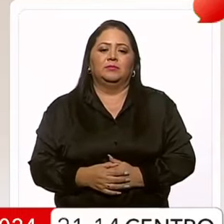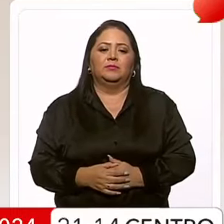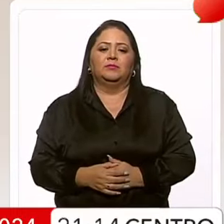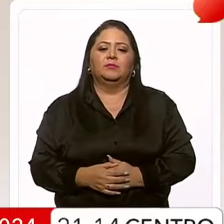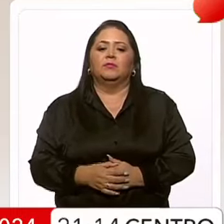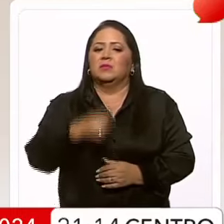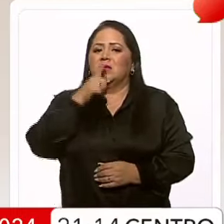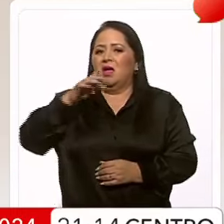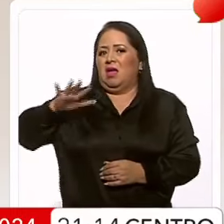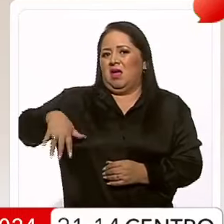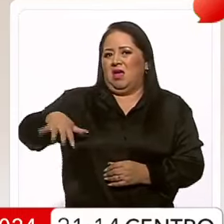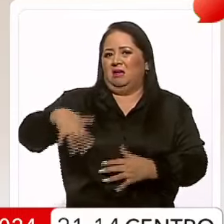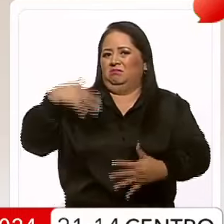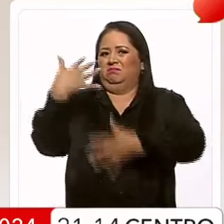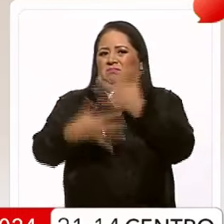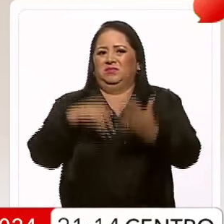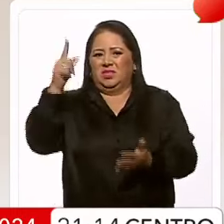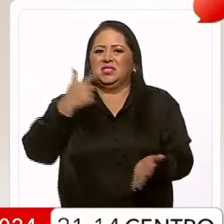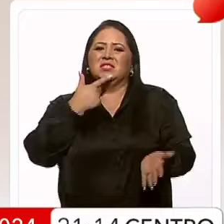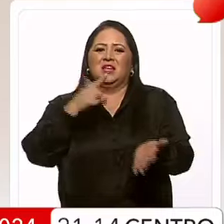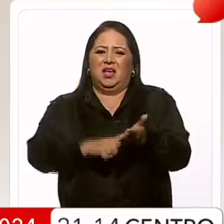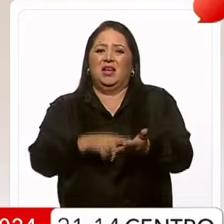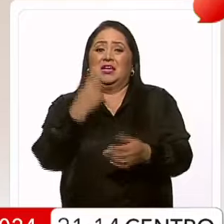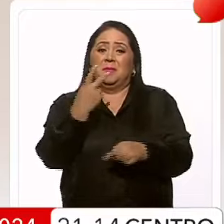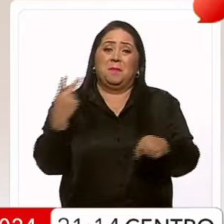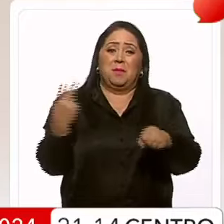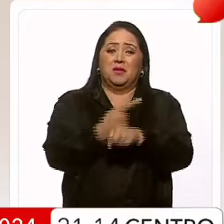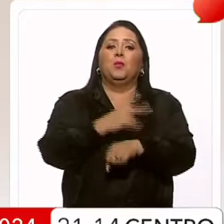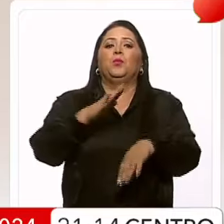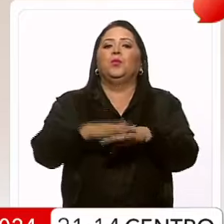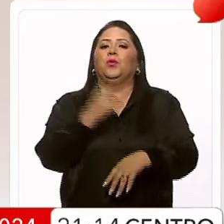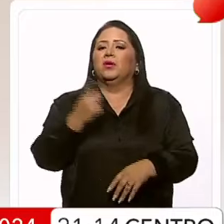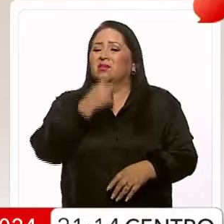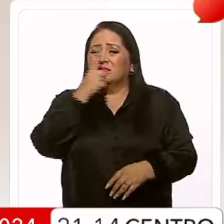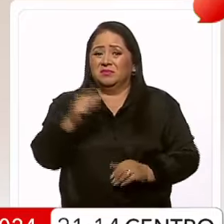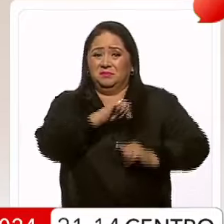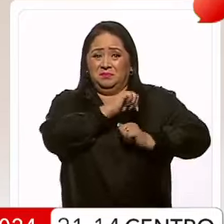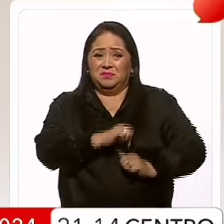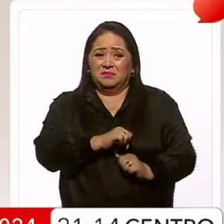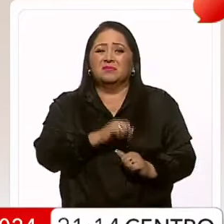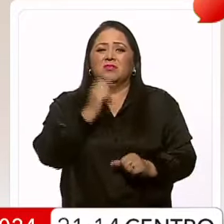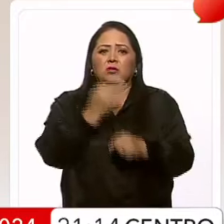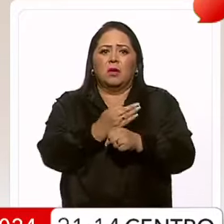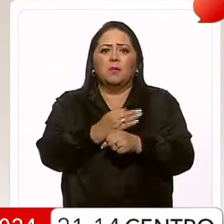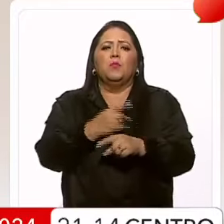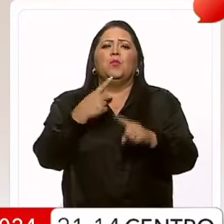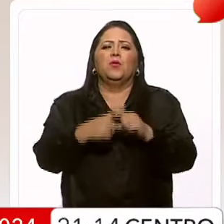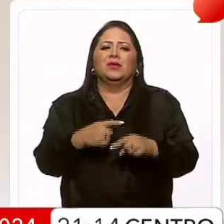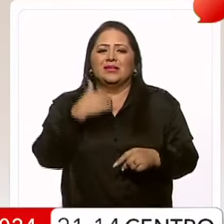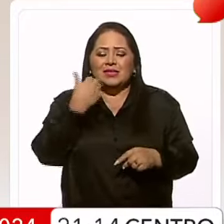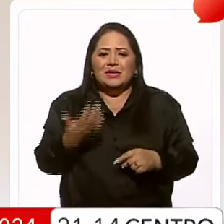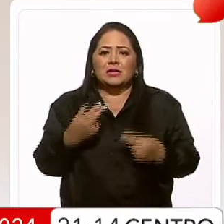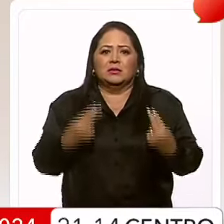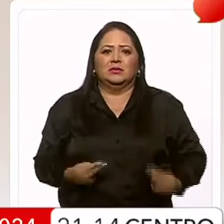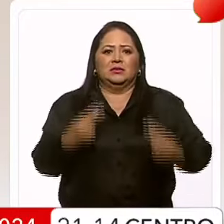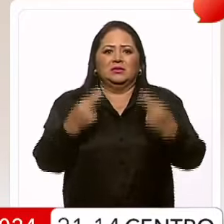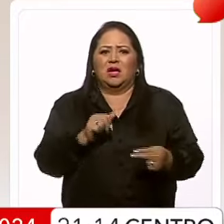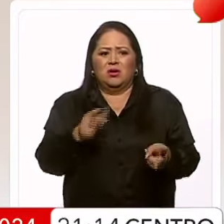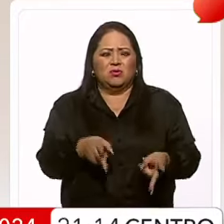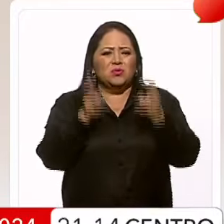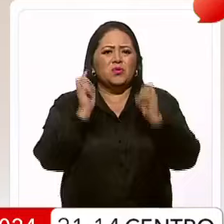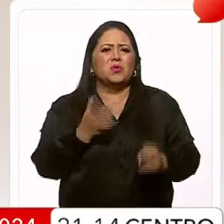El reciente episodio de violencia en Celaya ocurre en momentos en que, de acuerdo con autoridades, se intensifica la lucha por controlar el mercado local de